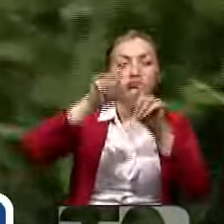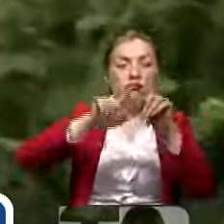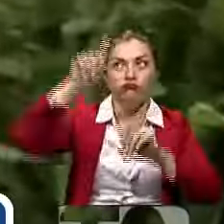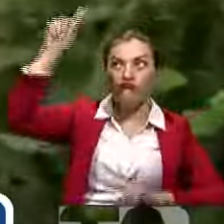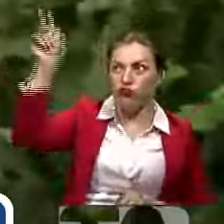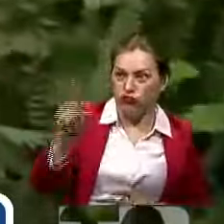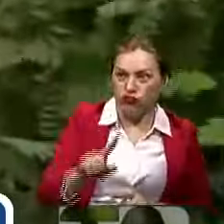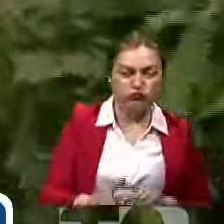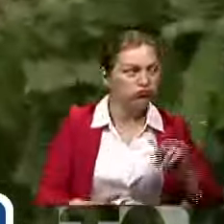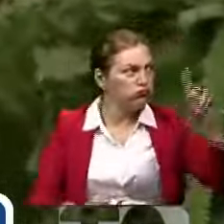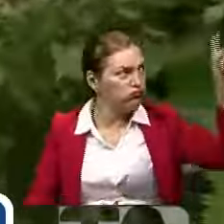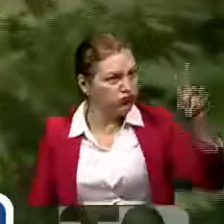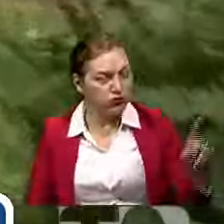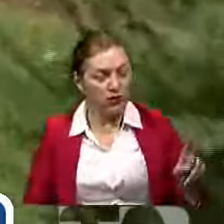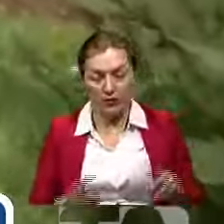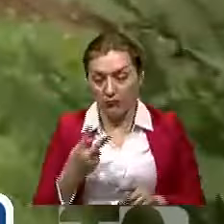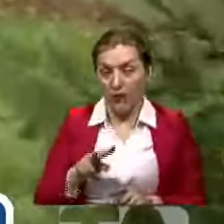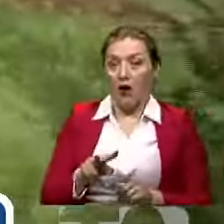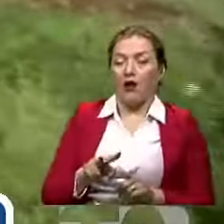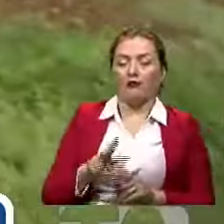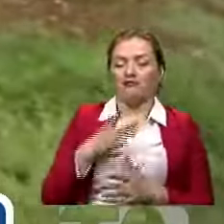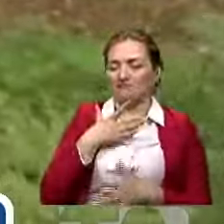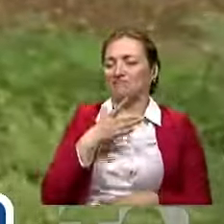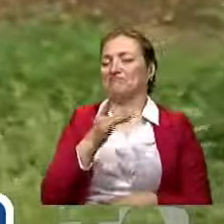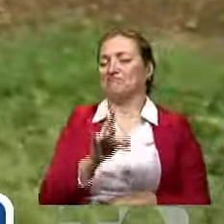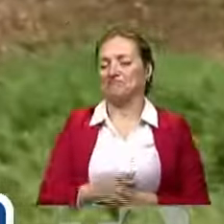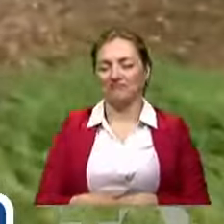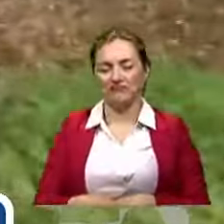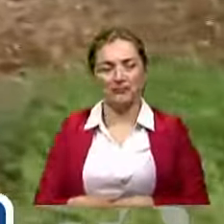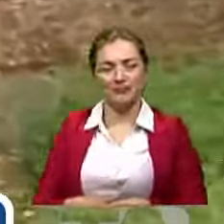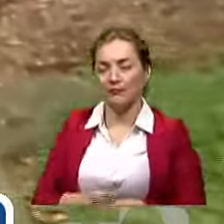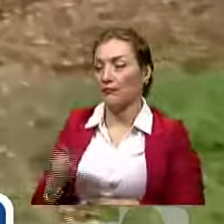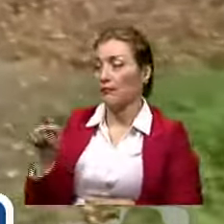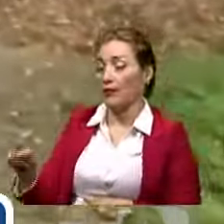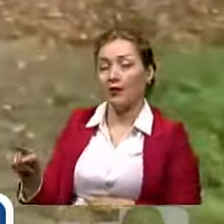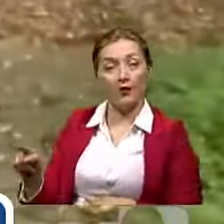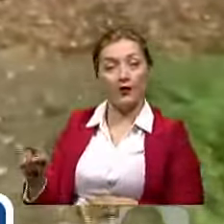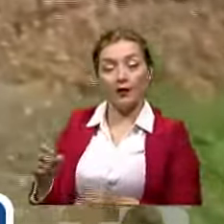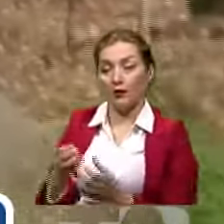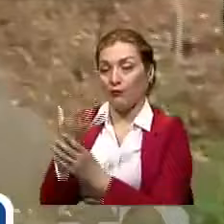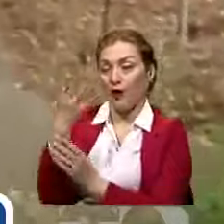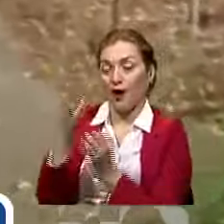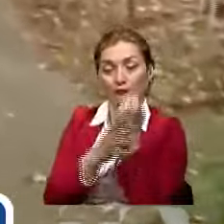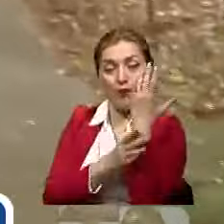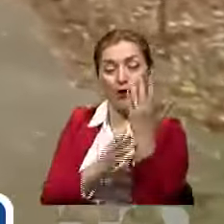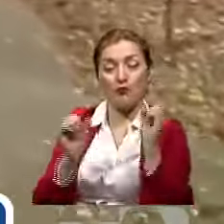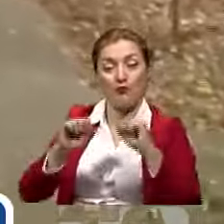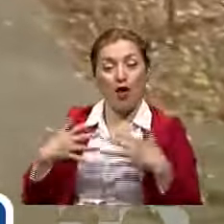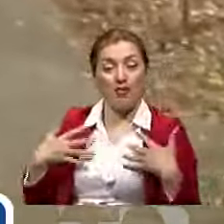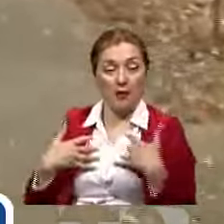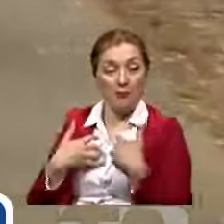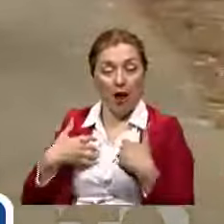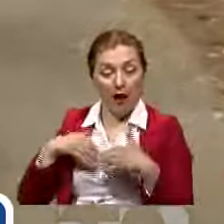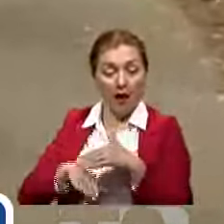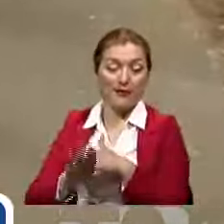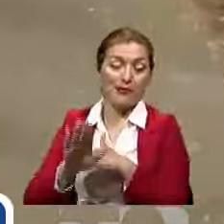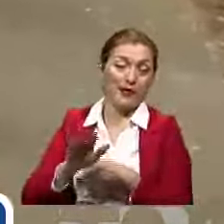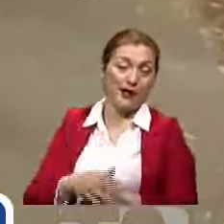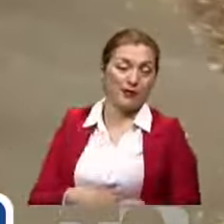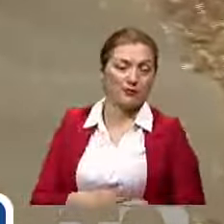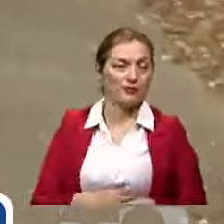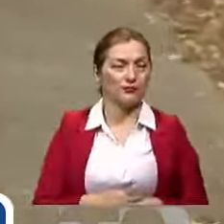Es una cosa fascinante, les va a gustar muchísimo. Sabemos que el Jardín Botánico es pet friendly. ¿Esta exposición nocturna